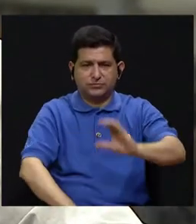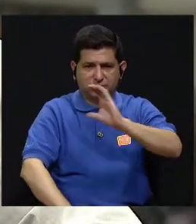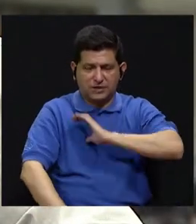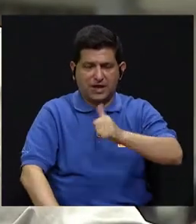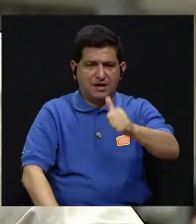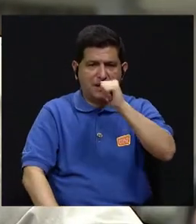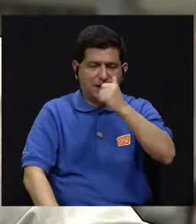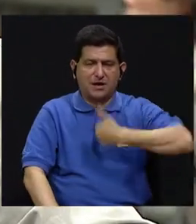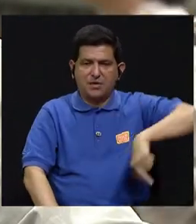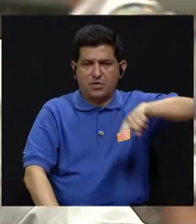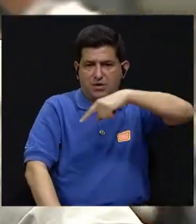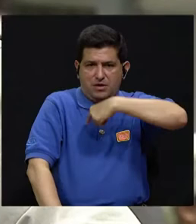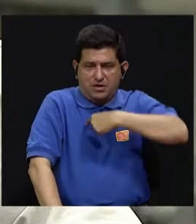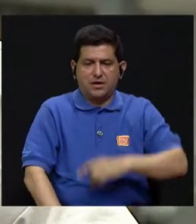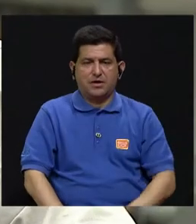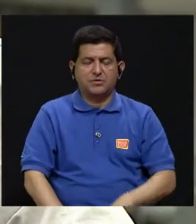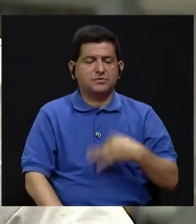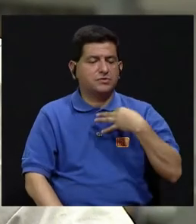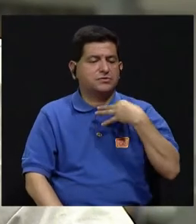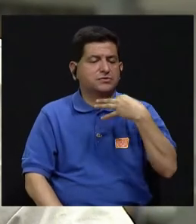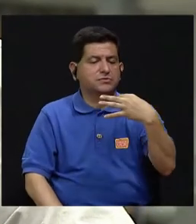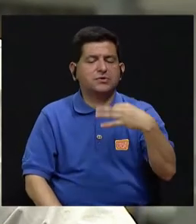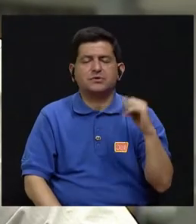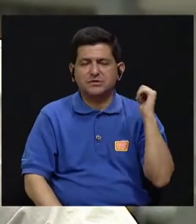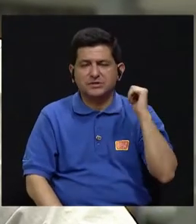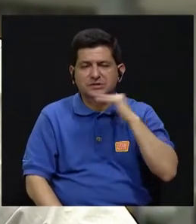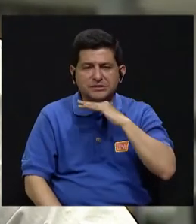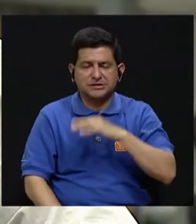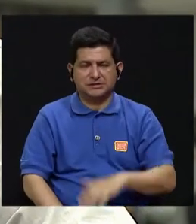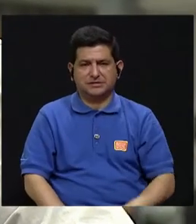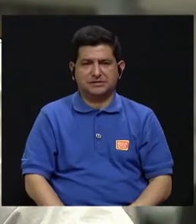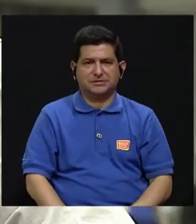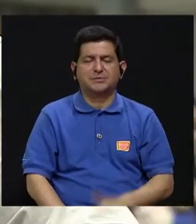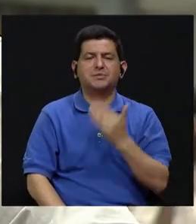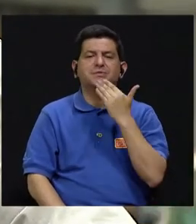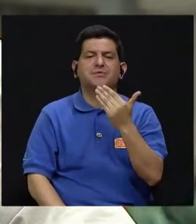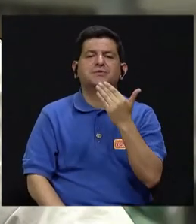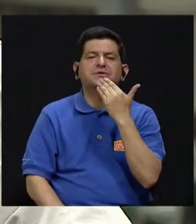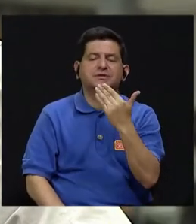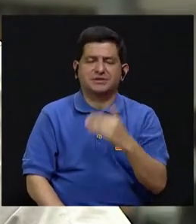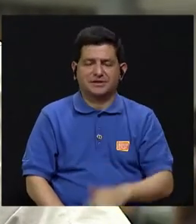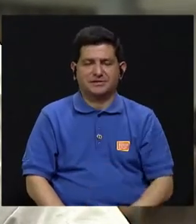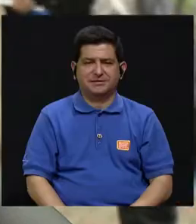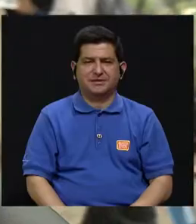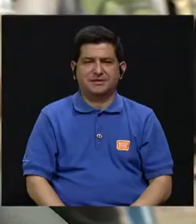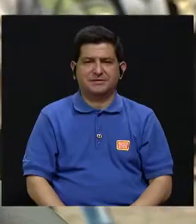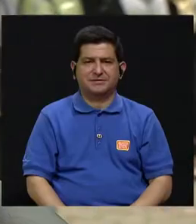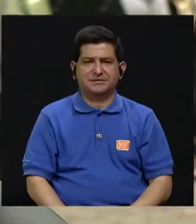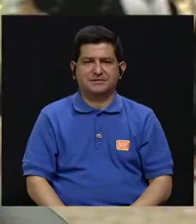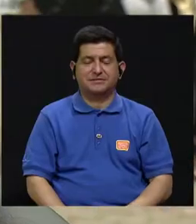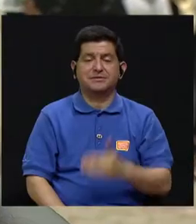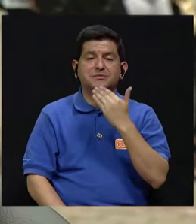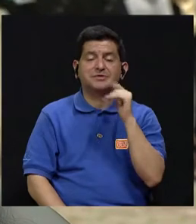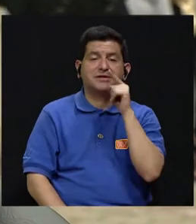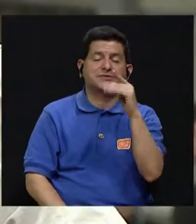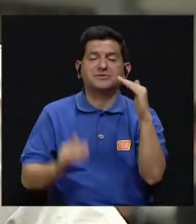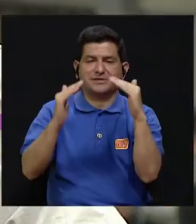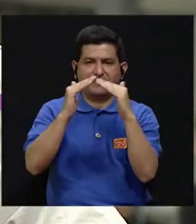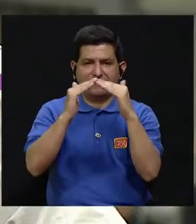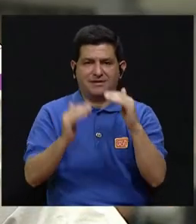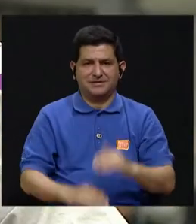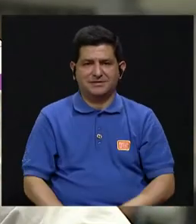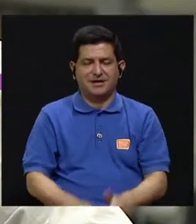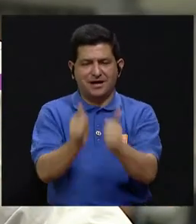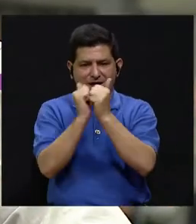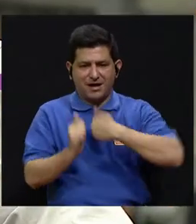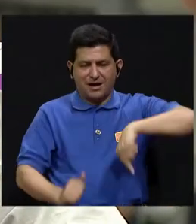la calidad de esta agua que nosotros pues cotidianamente contaminamos. Claro. Muchísimas gracias. Muchas gracias por la invitación. Allá en sus hogares, muchísimas